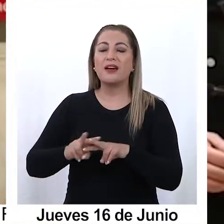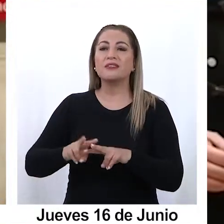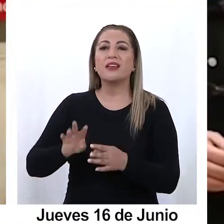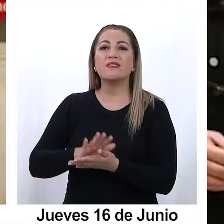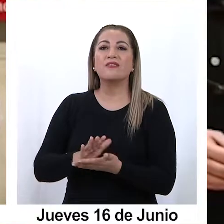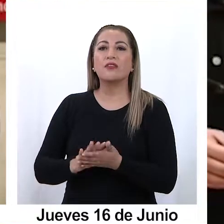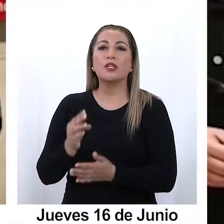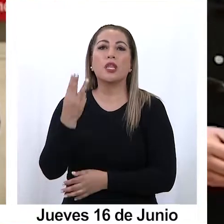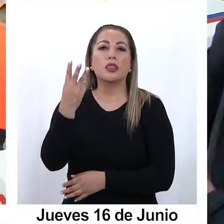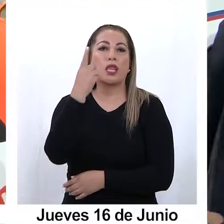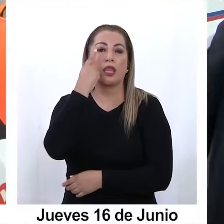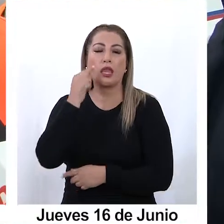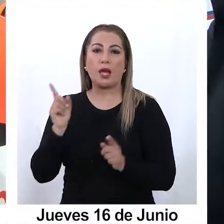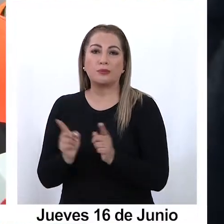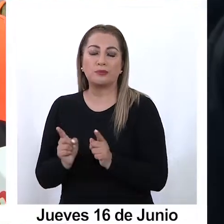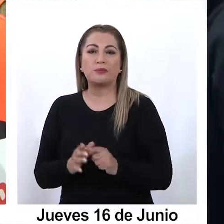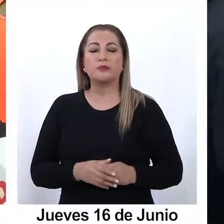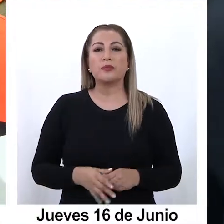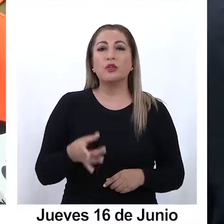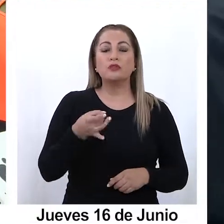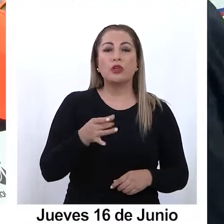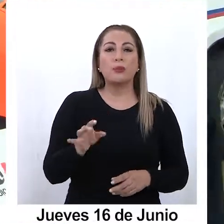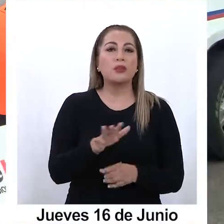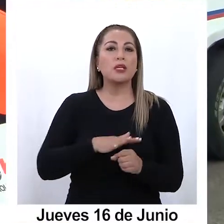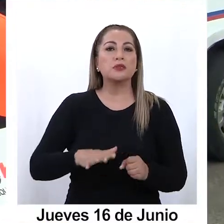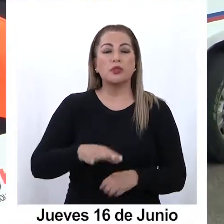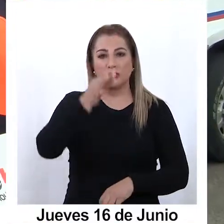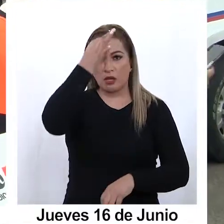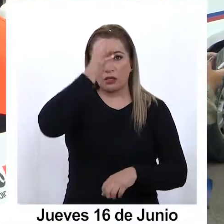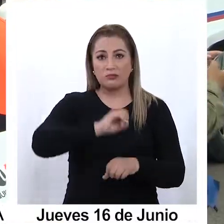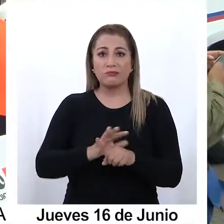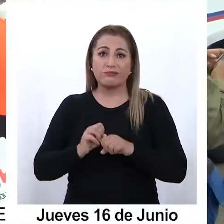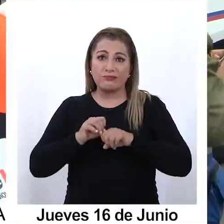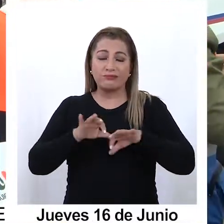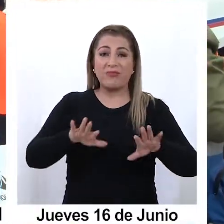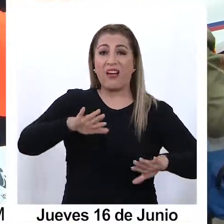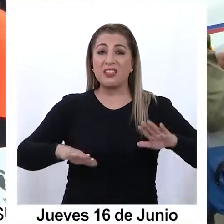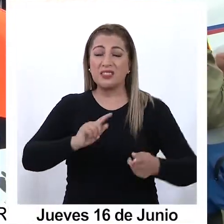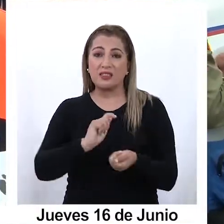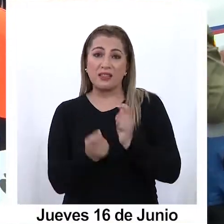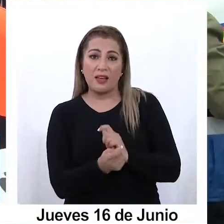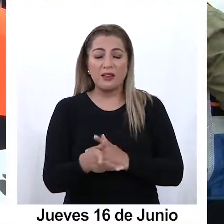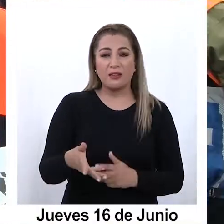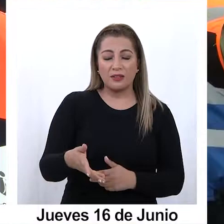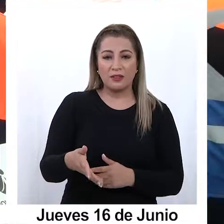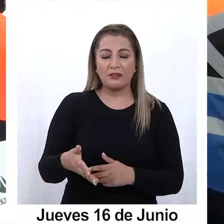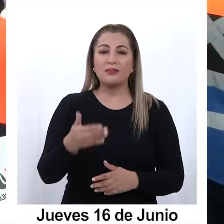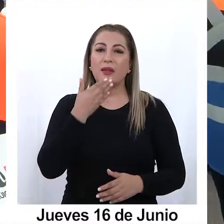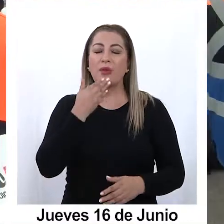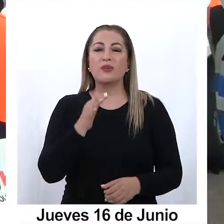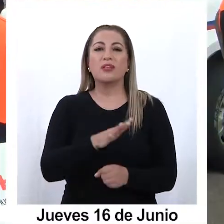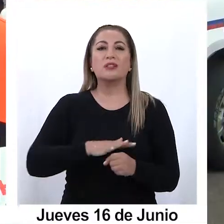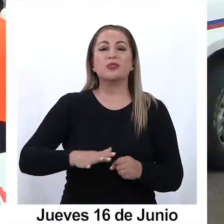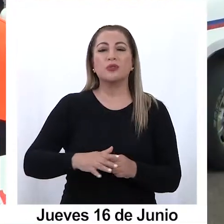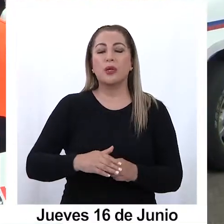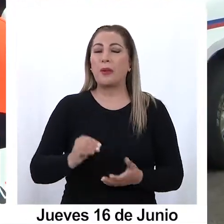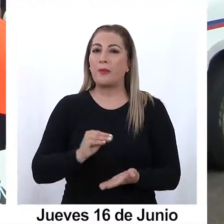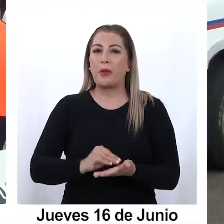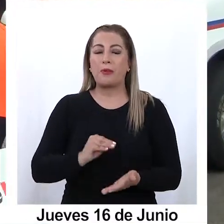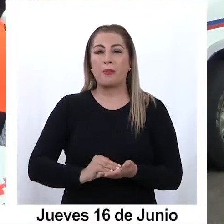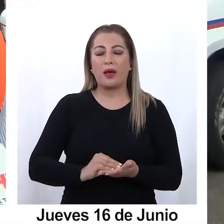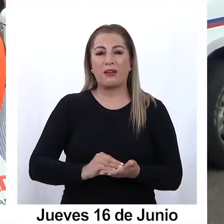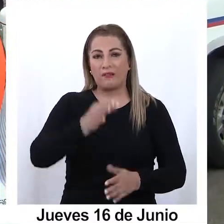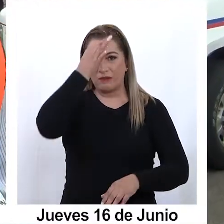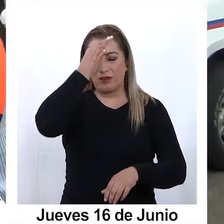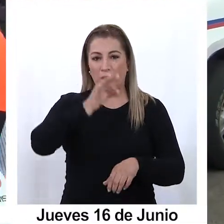festividad en solo 3 días. Hoy día lo que tenemos es no solamente la situación de pandemia, que es muy dinámica, sino que también una situación en donde hay una mayor circulación